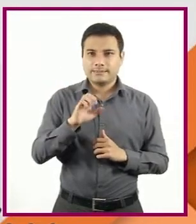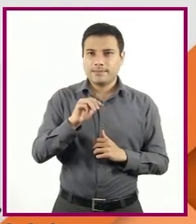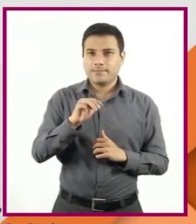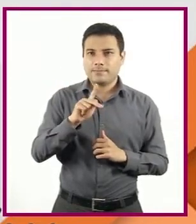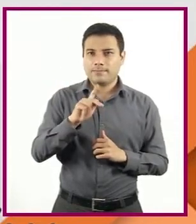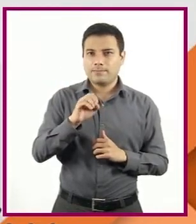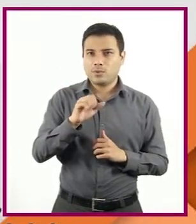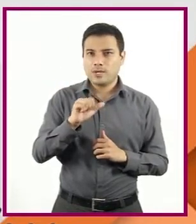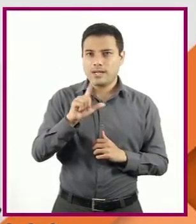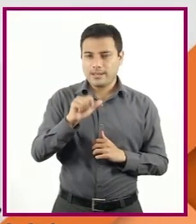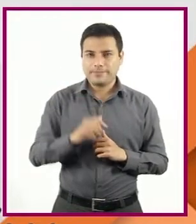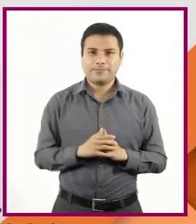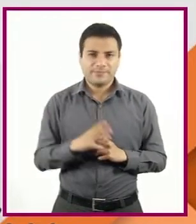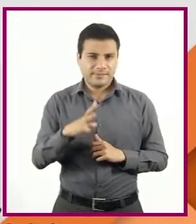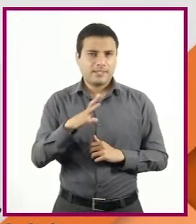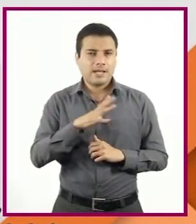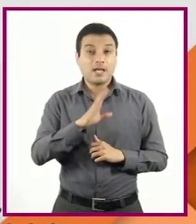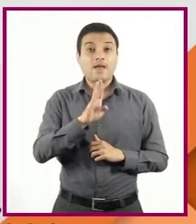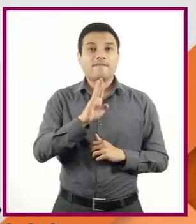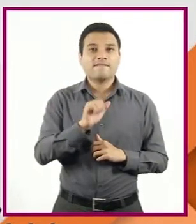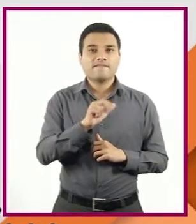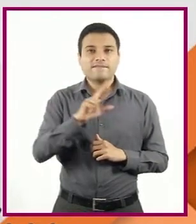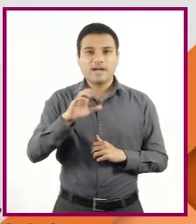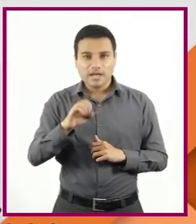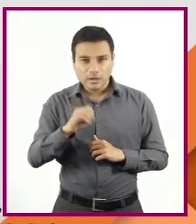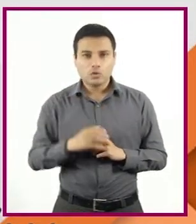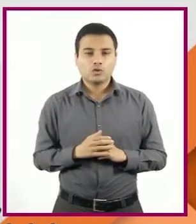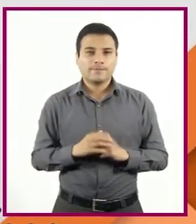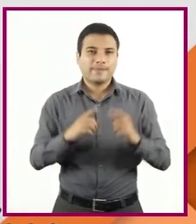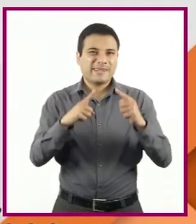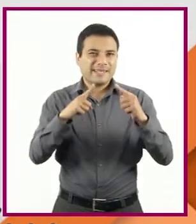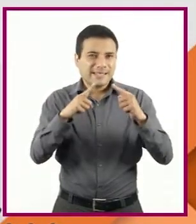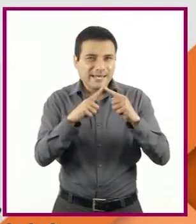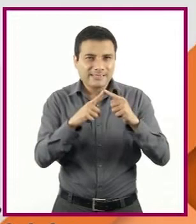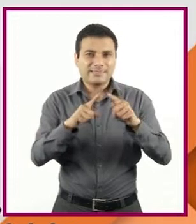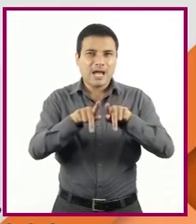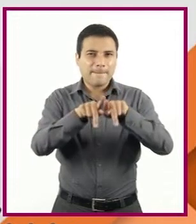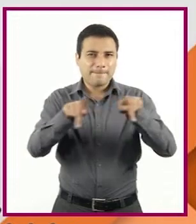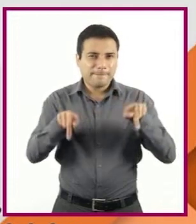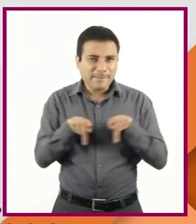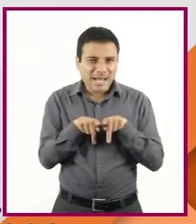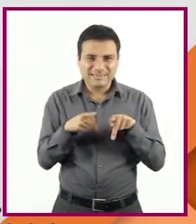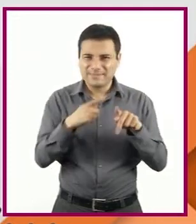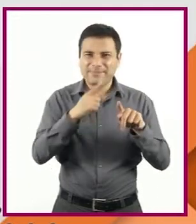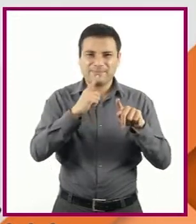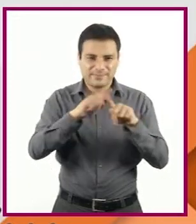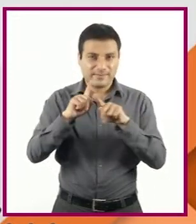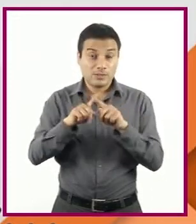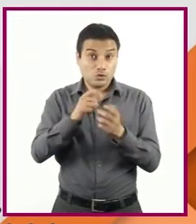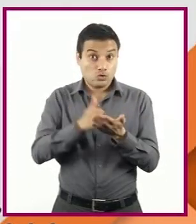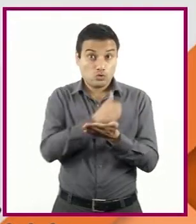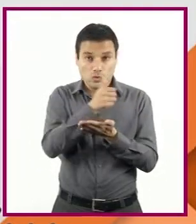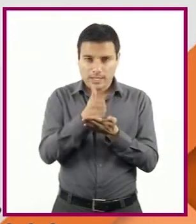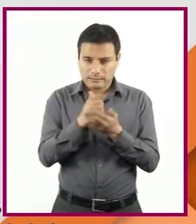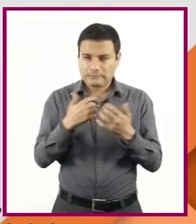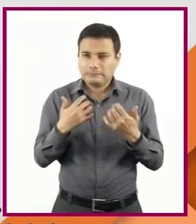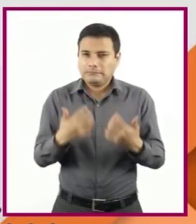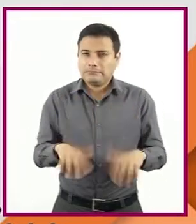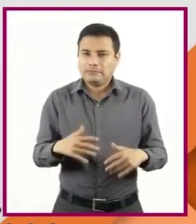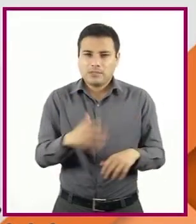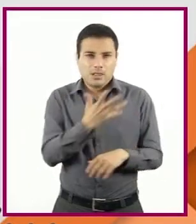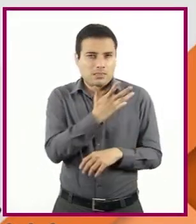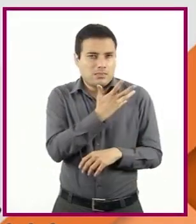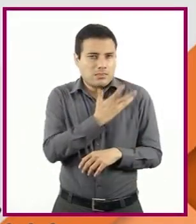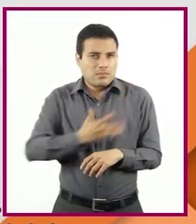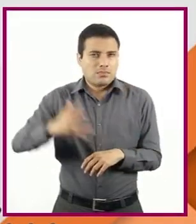cual se dividía en barrios con palacios, templos y plazas. Fue una ciudad bastante rica, dado su sistema